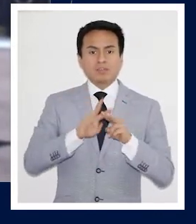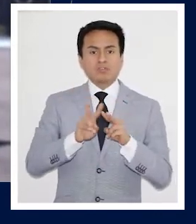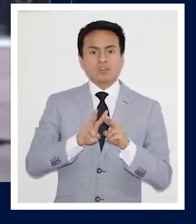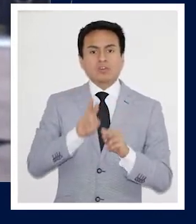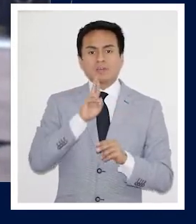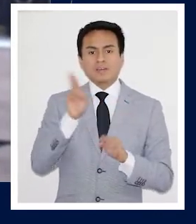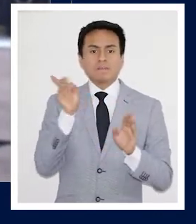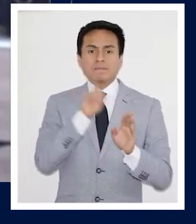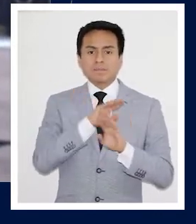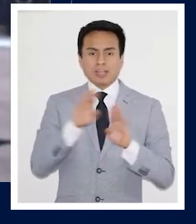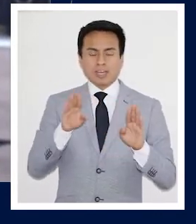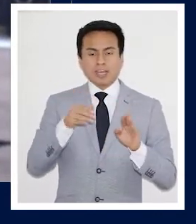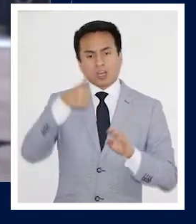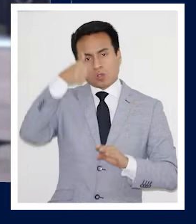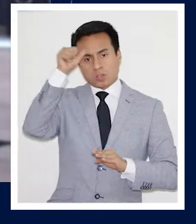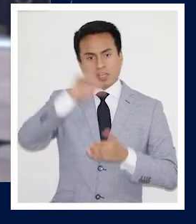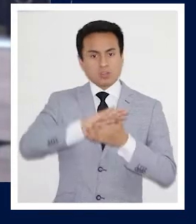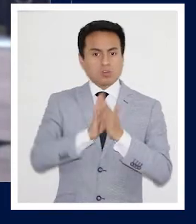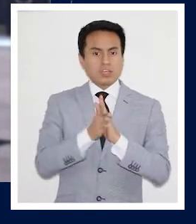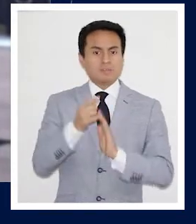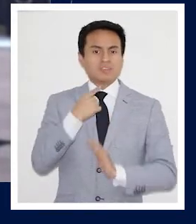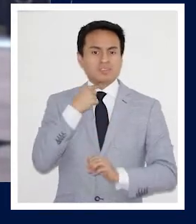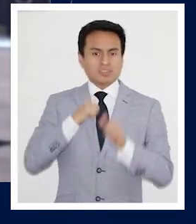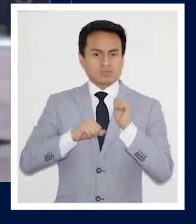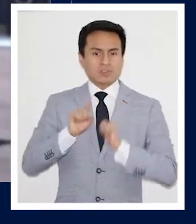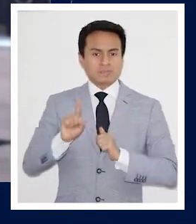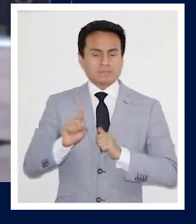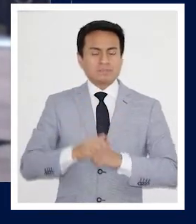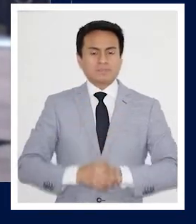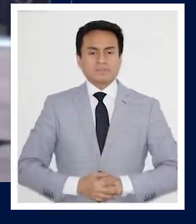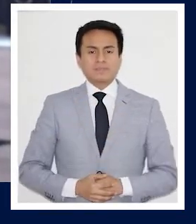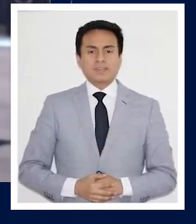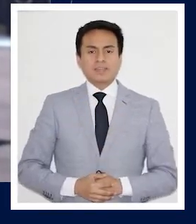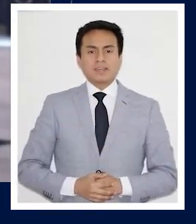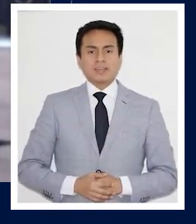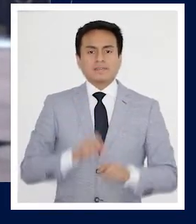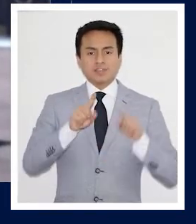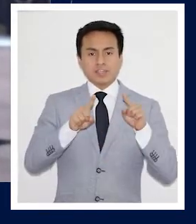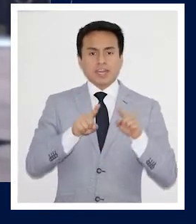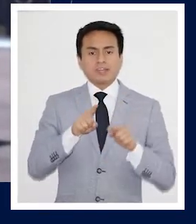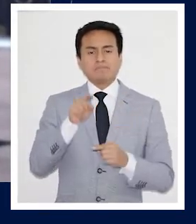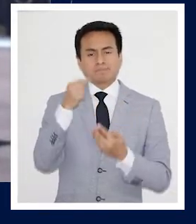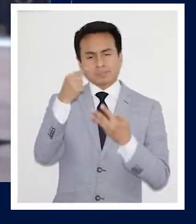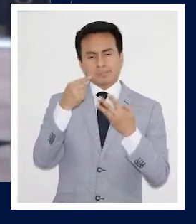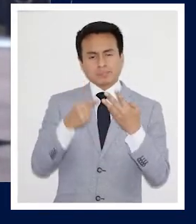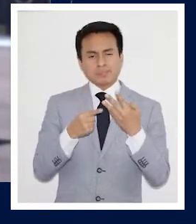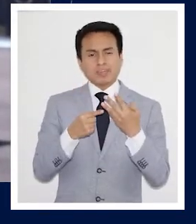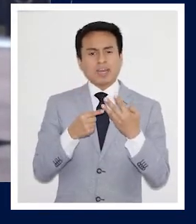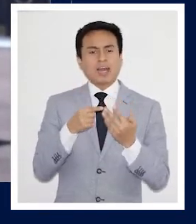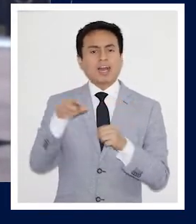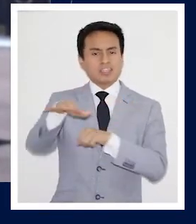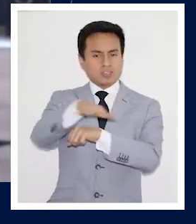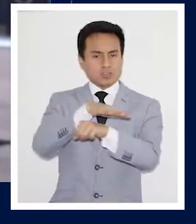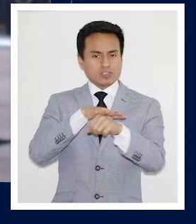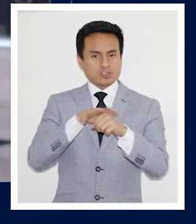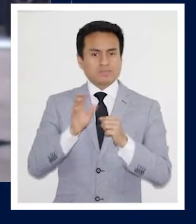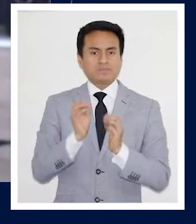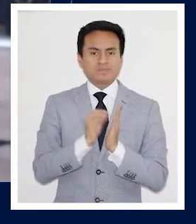etapa de ejecución de la pena, es decir, toda la condena que sufre una persona. La Defensoría tomó en cuenta esta